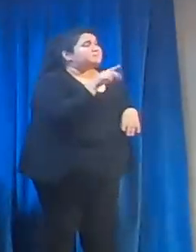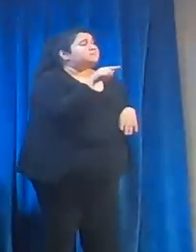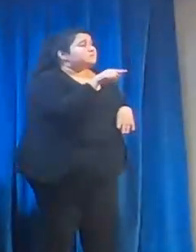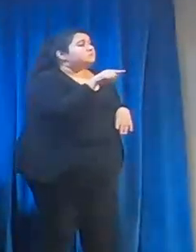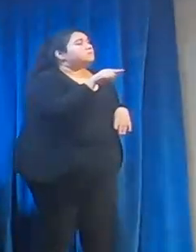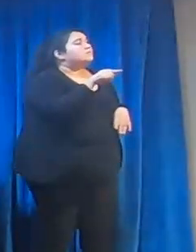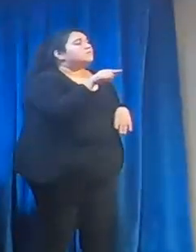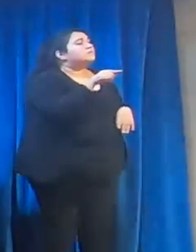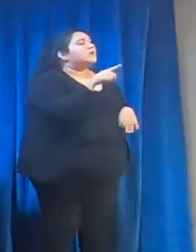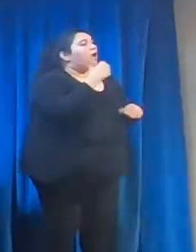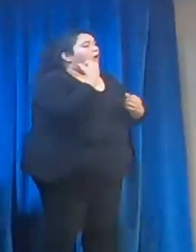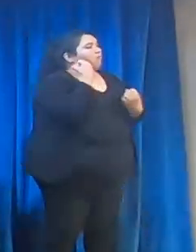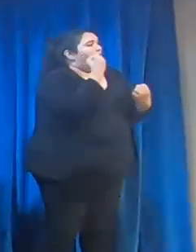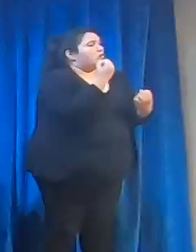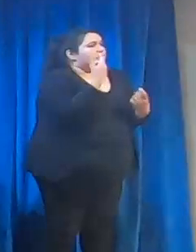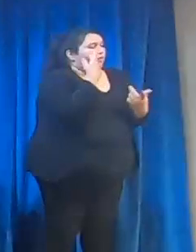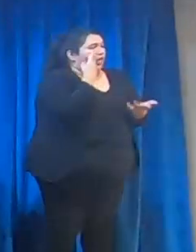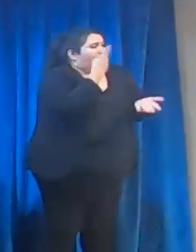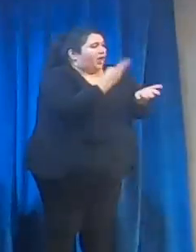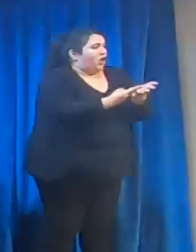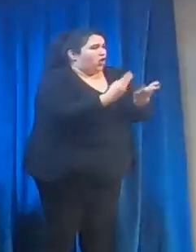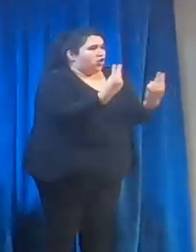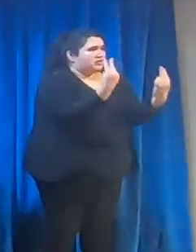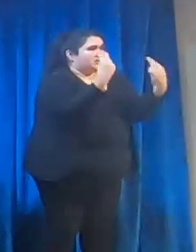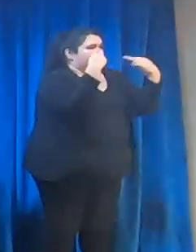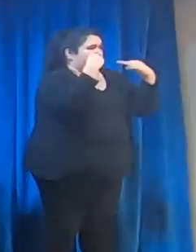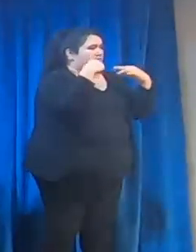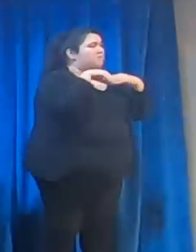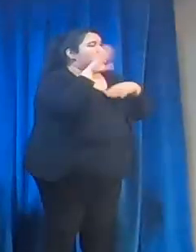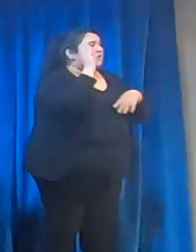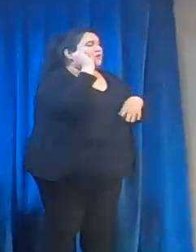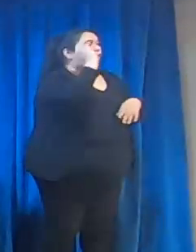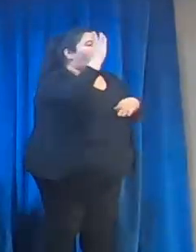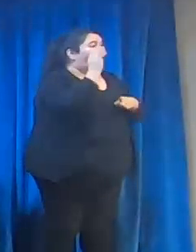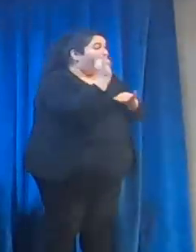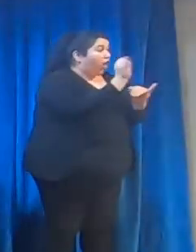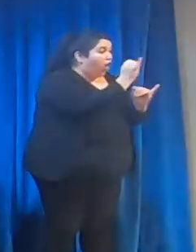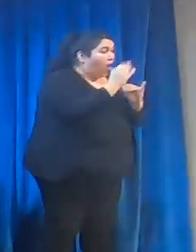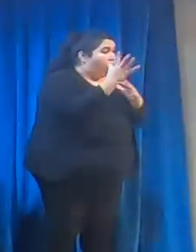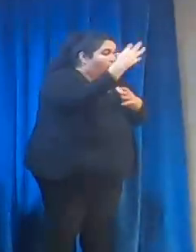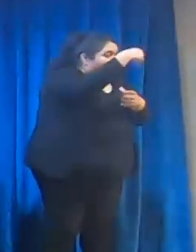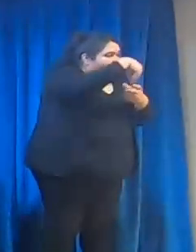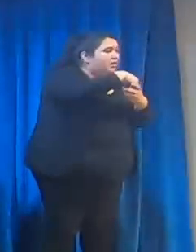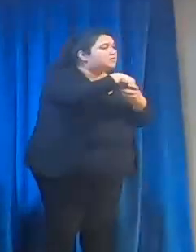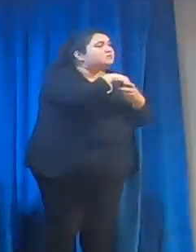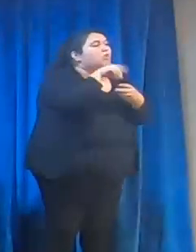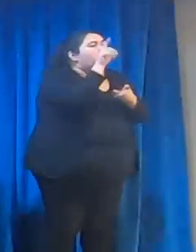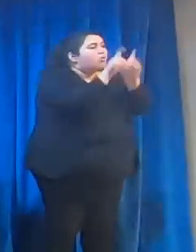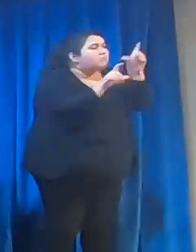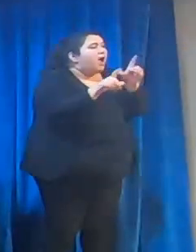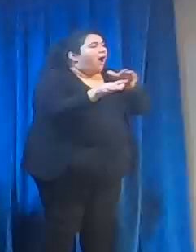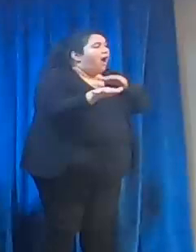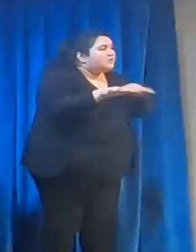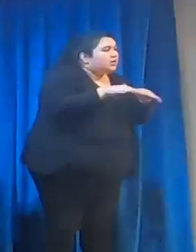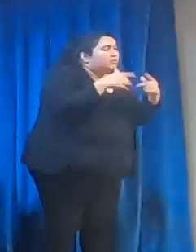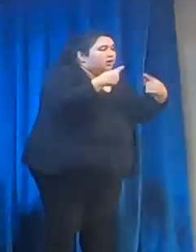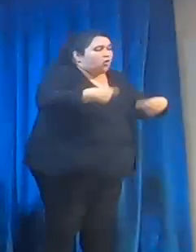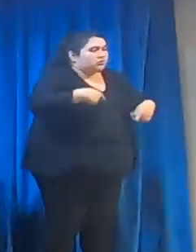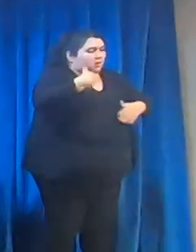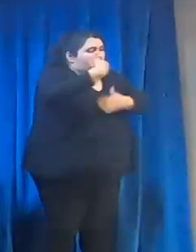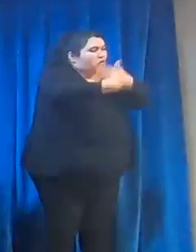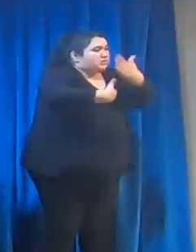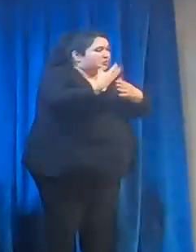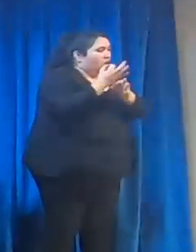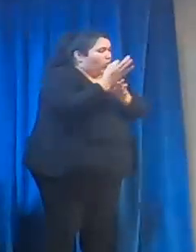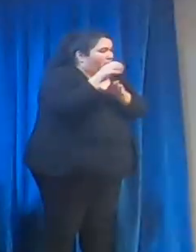ligado al esfuerzo por reconocer a los destinatarios de los clubes de jóvenes como sujetos activos en el proceso educativo y